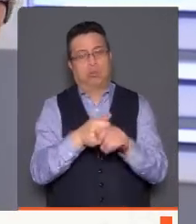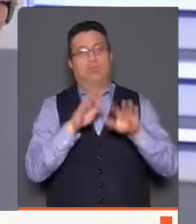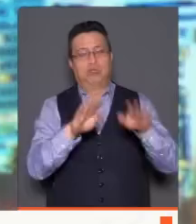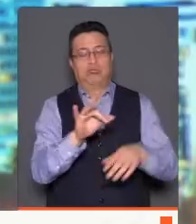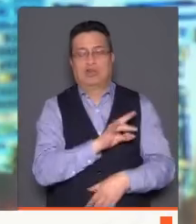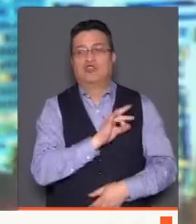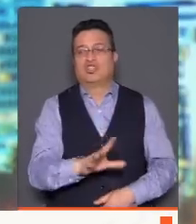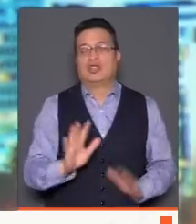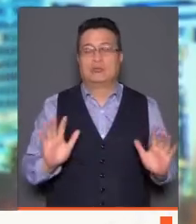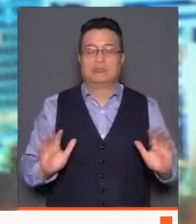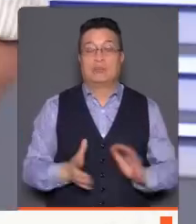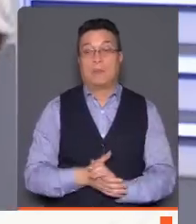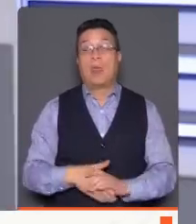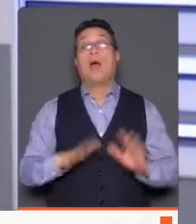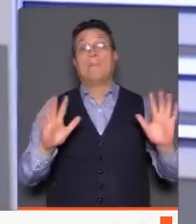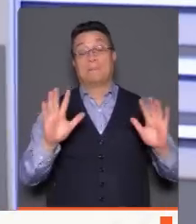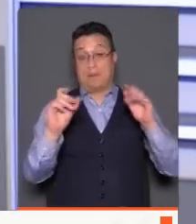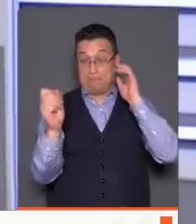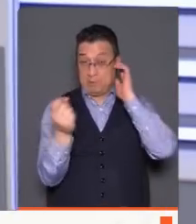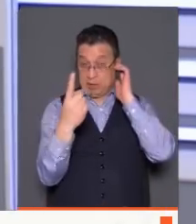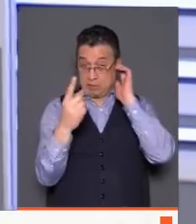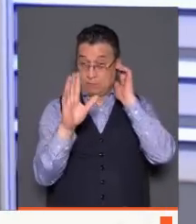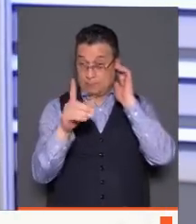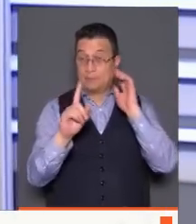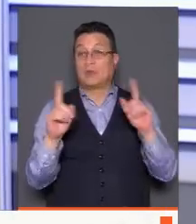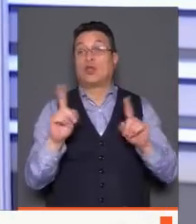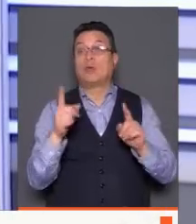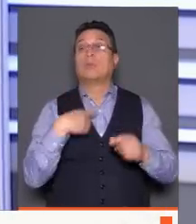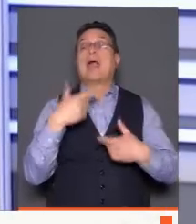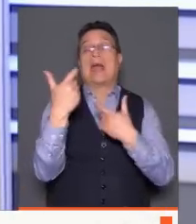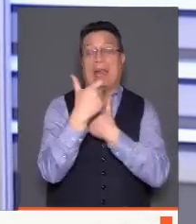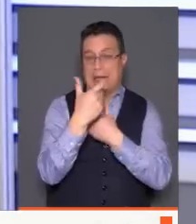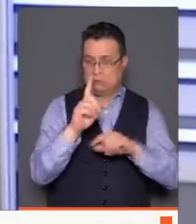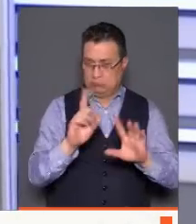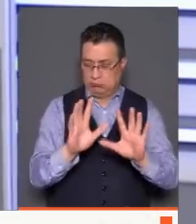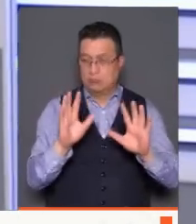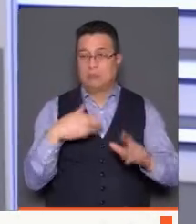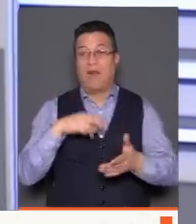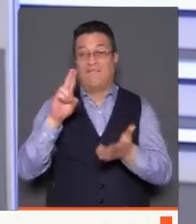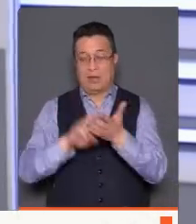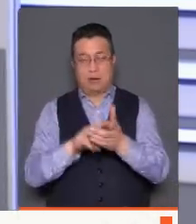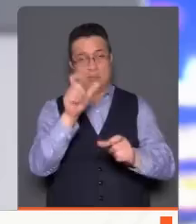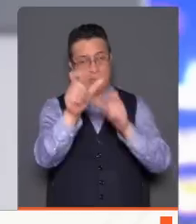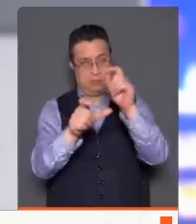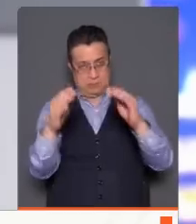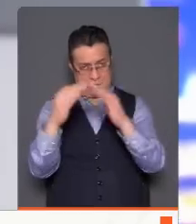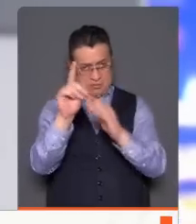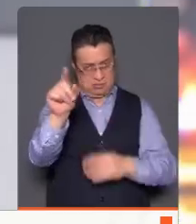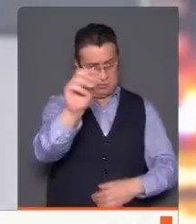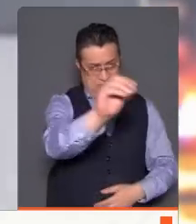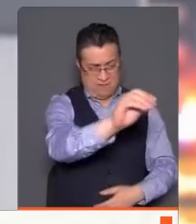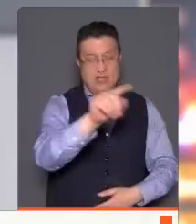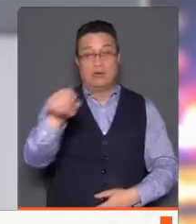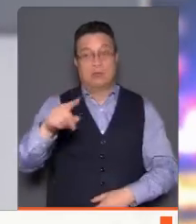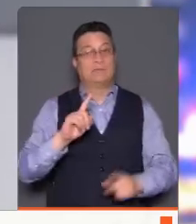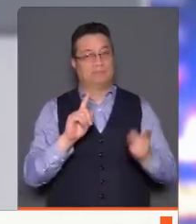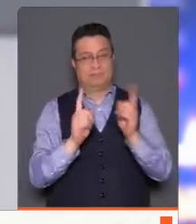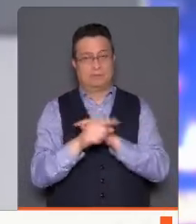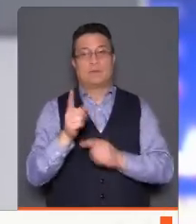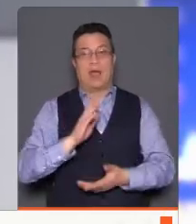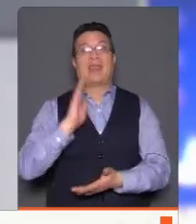chilenas. Ya, bueno, primero yo creo que esto no es para la risa, de verdad yo le digo a la gente en la casa que al revés, yo creo que estamos y tenemos